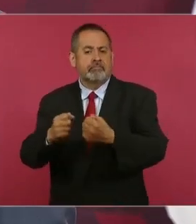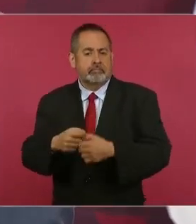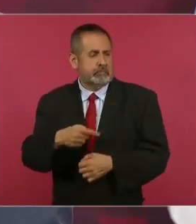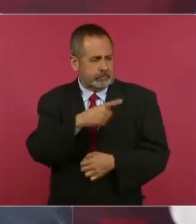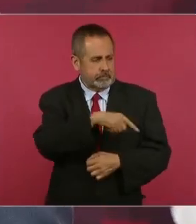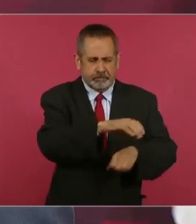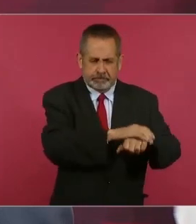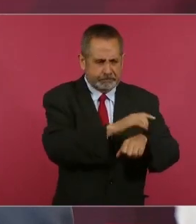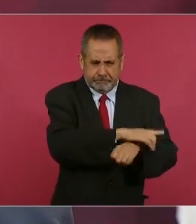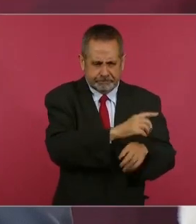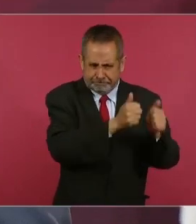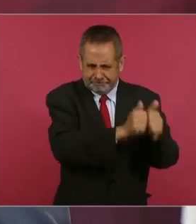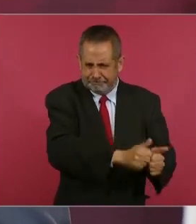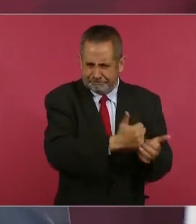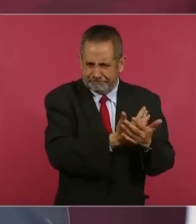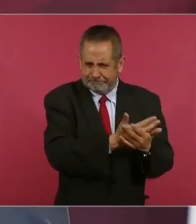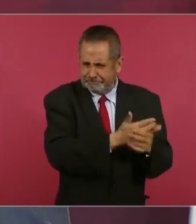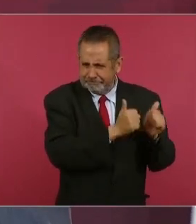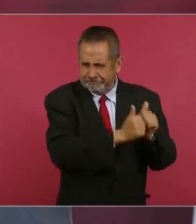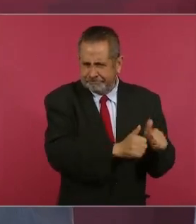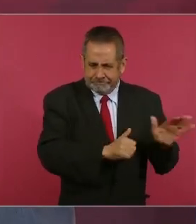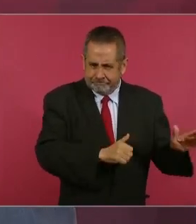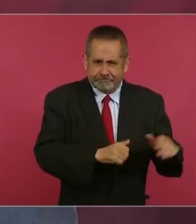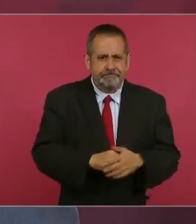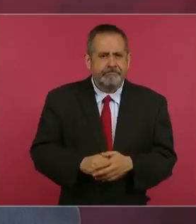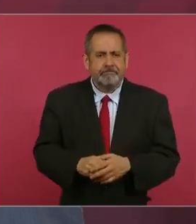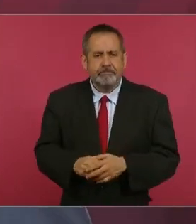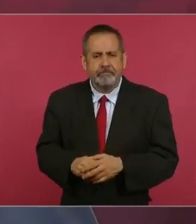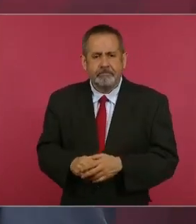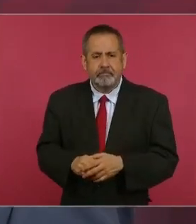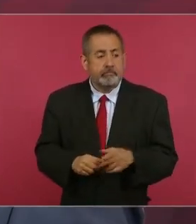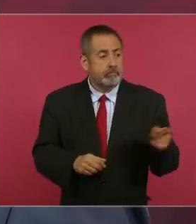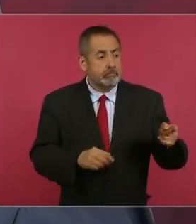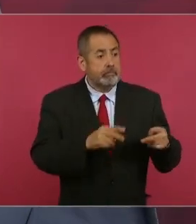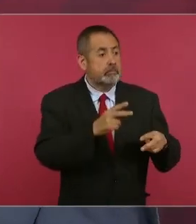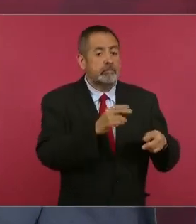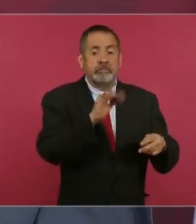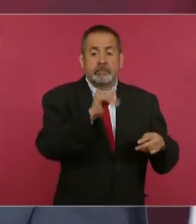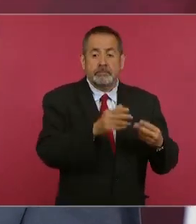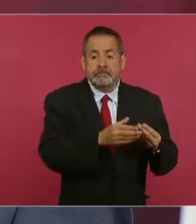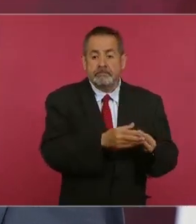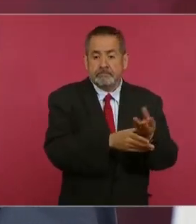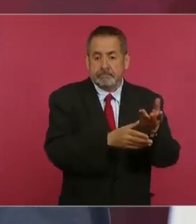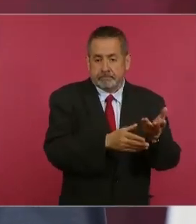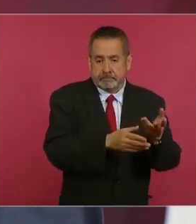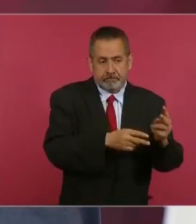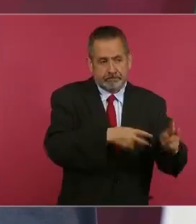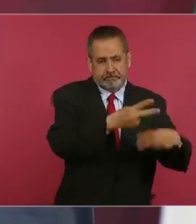los amigos de él que iban saliendo.